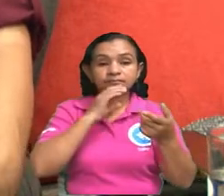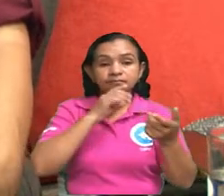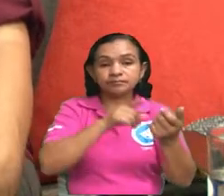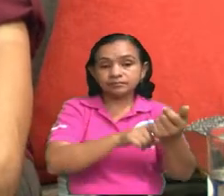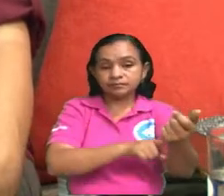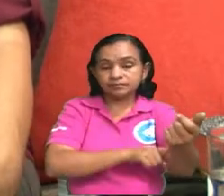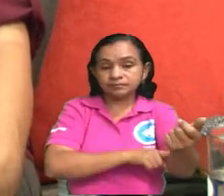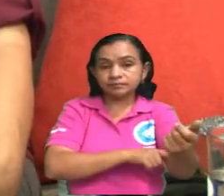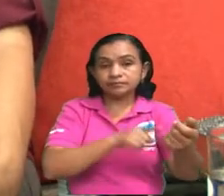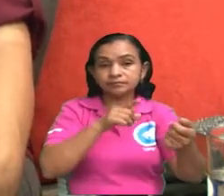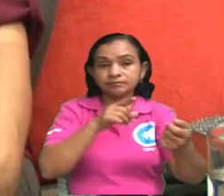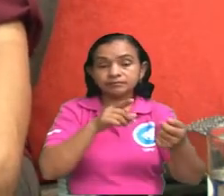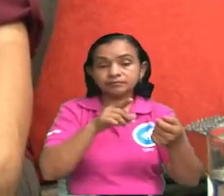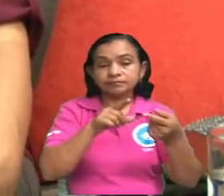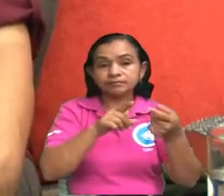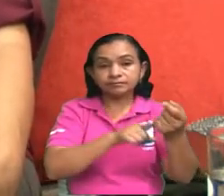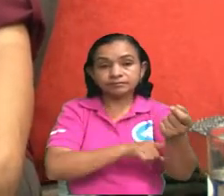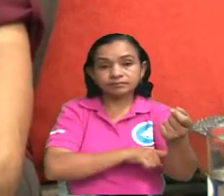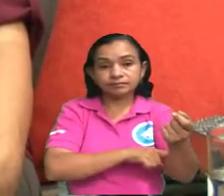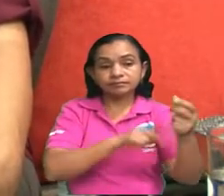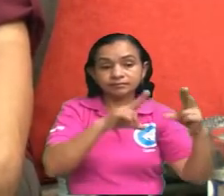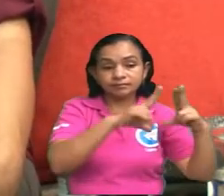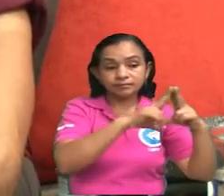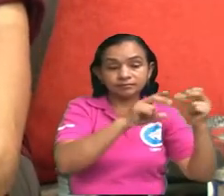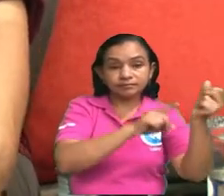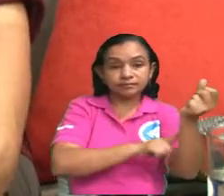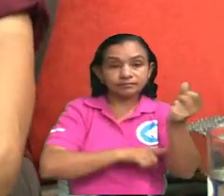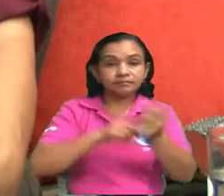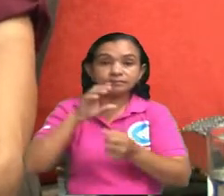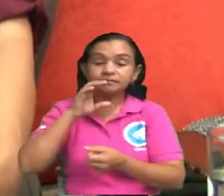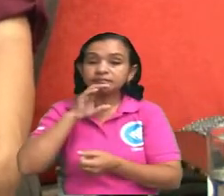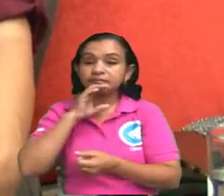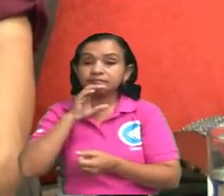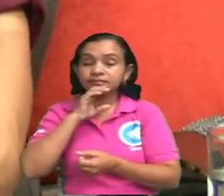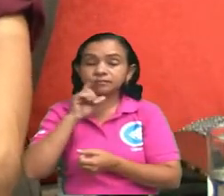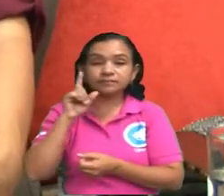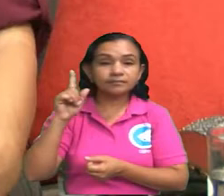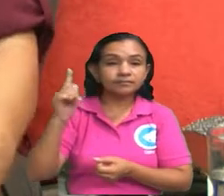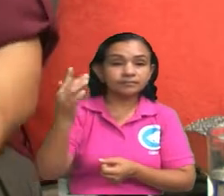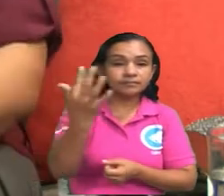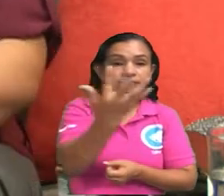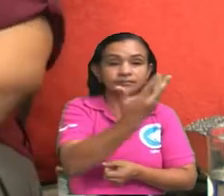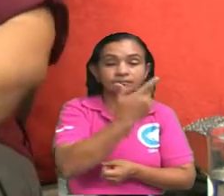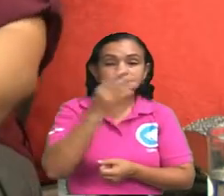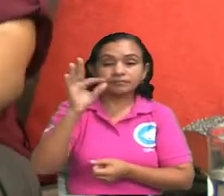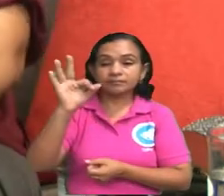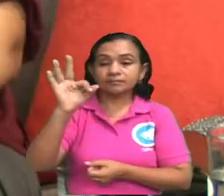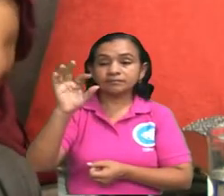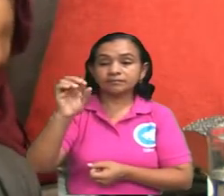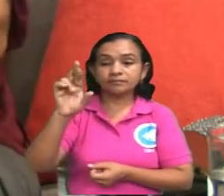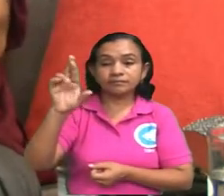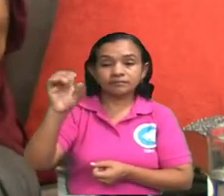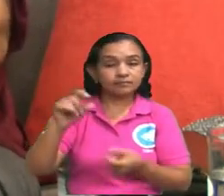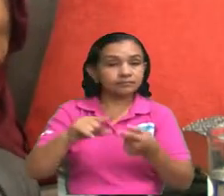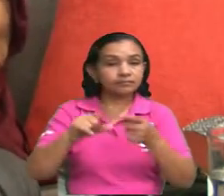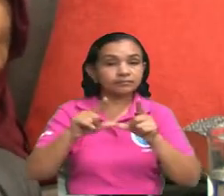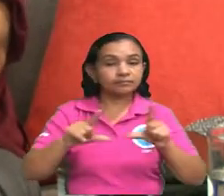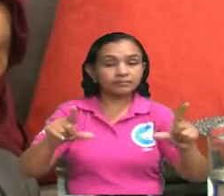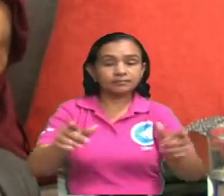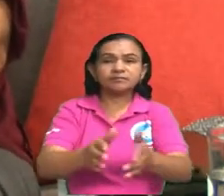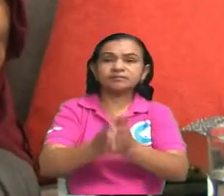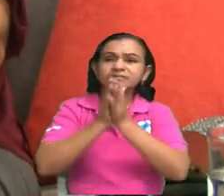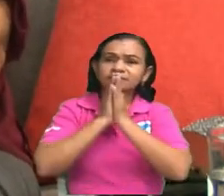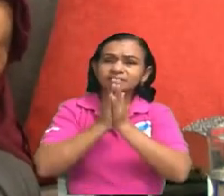la Revolución Sandinista es hermana de la Revolución Cubana. En todos los espacios, en todos los foros, hemos demandado el cese al